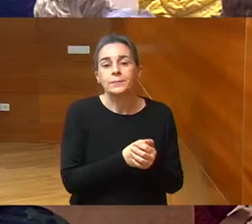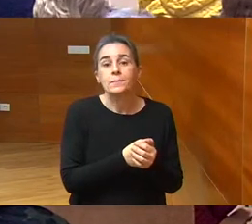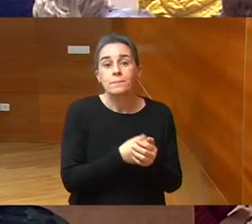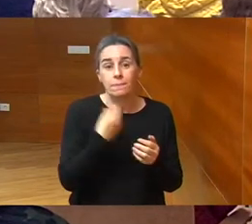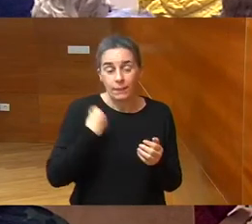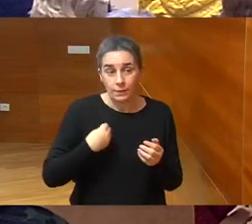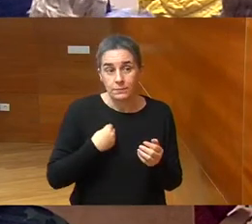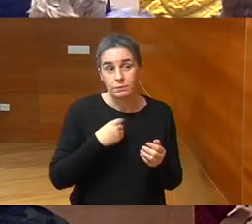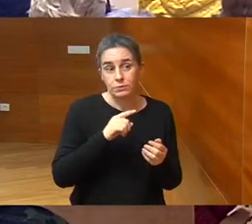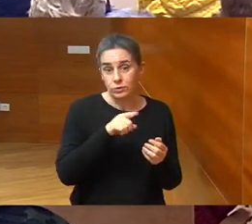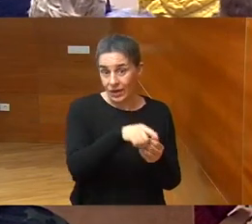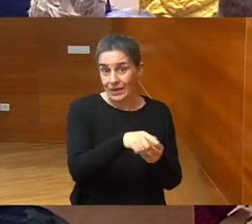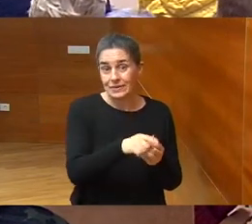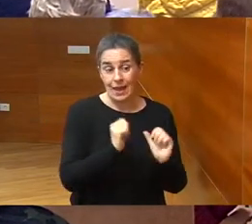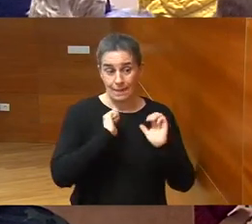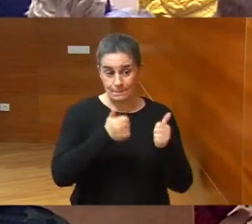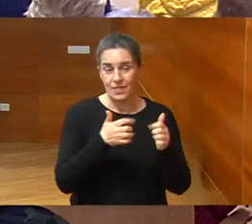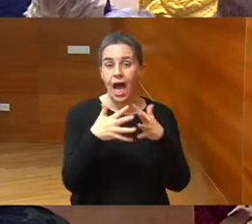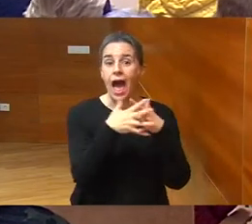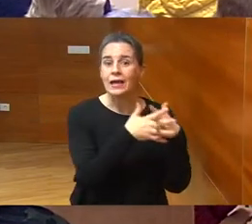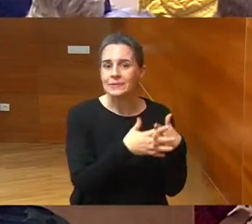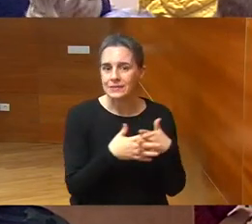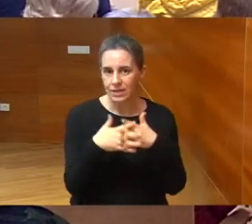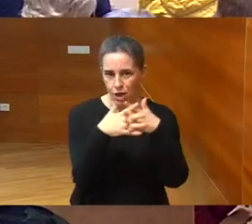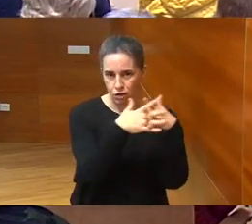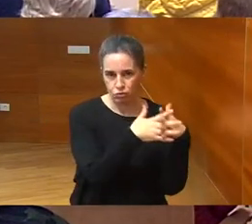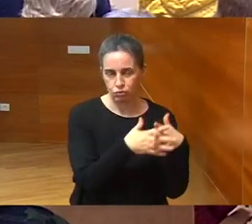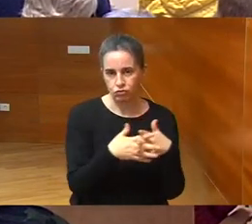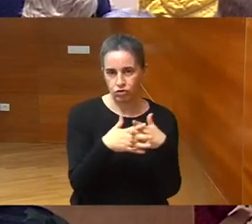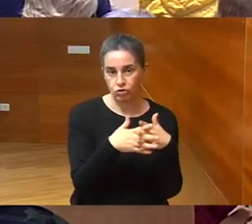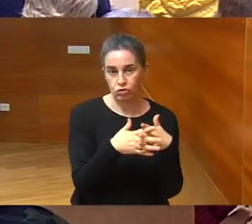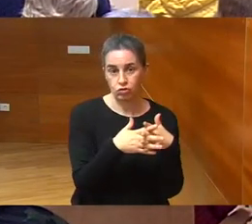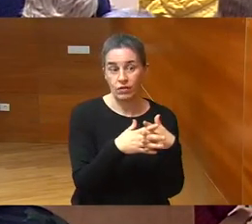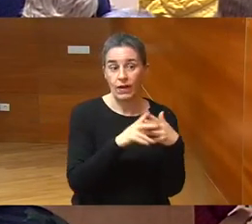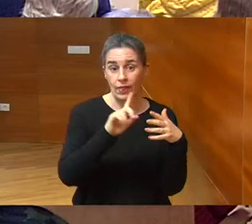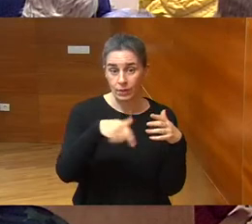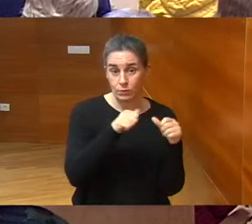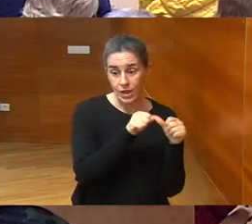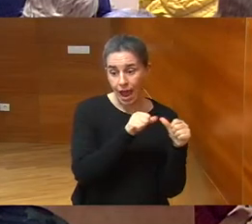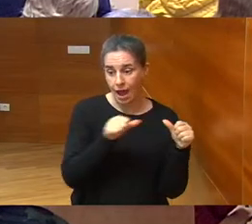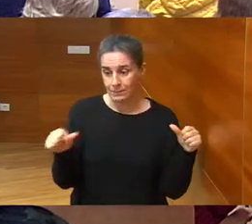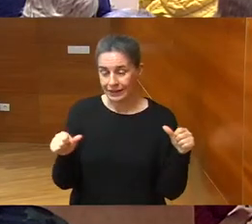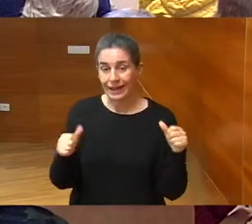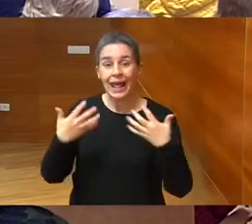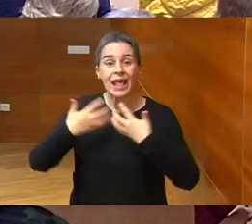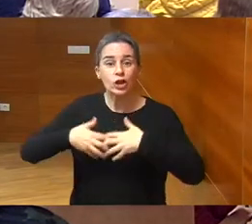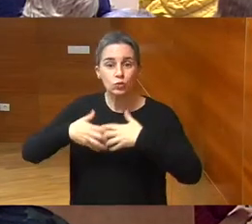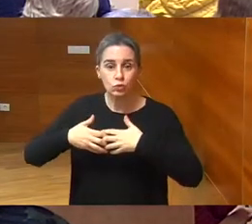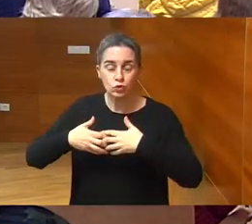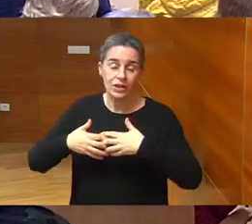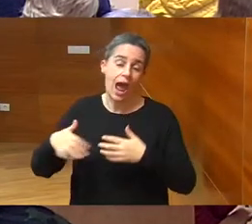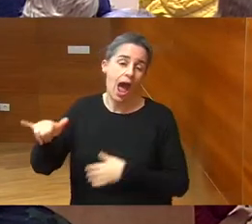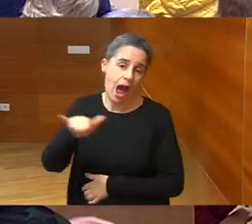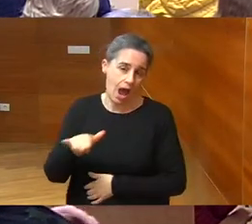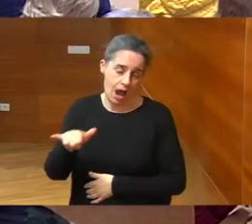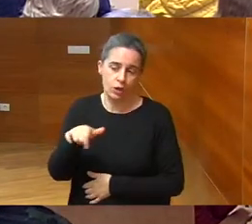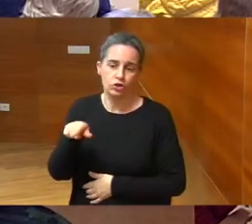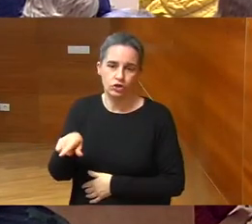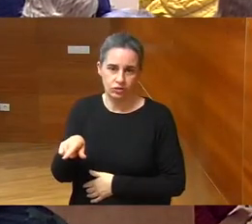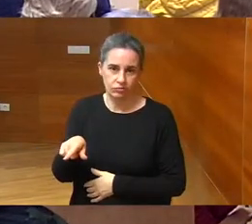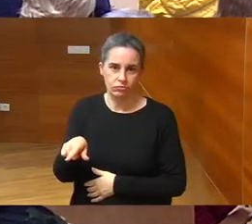en Estados Unidos El spoise digamos a industria aeronáutica subsiguiente se